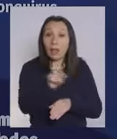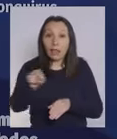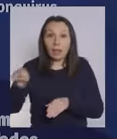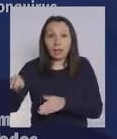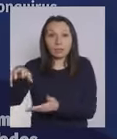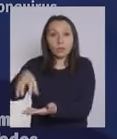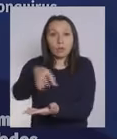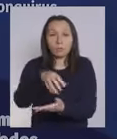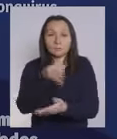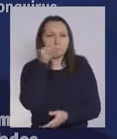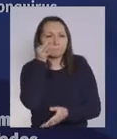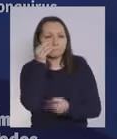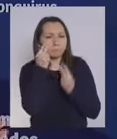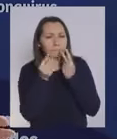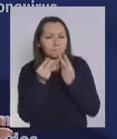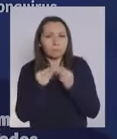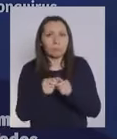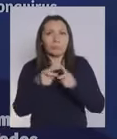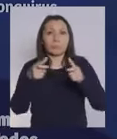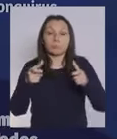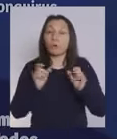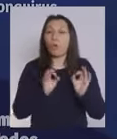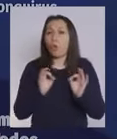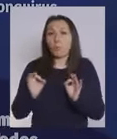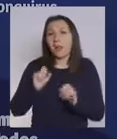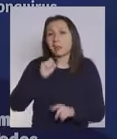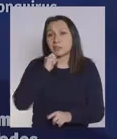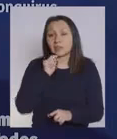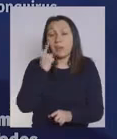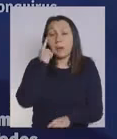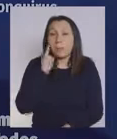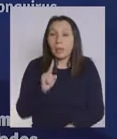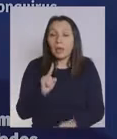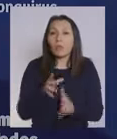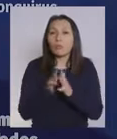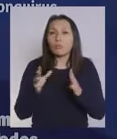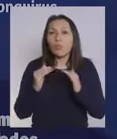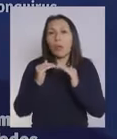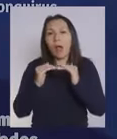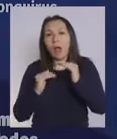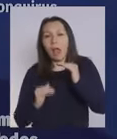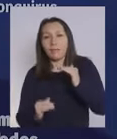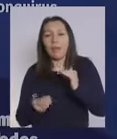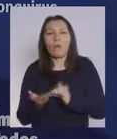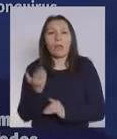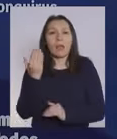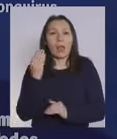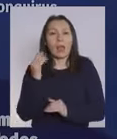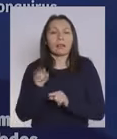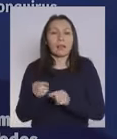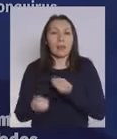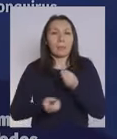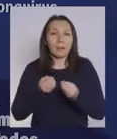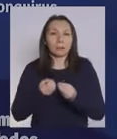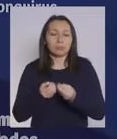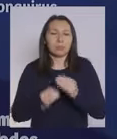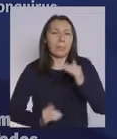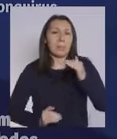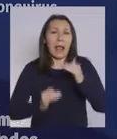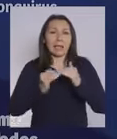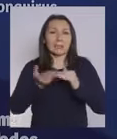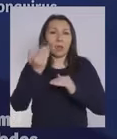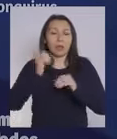comunas observamos obviamente aumento de casos que son normales, pero que están muy por debajo de los casos que ocurrieron en el